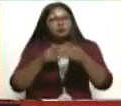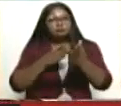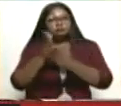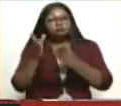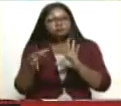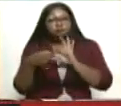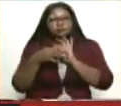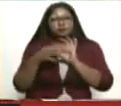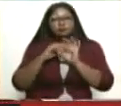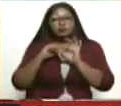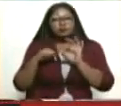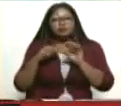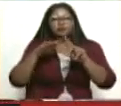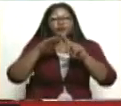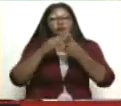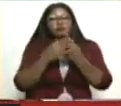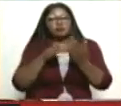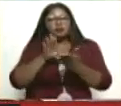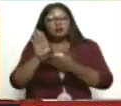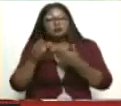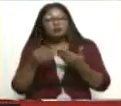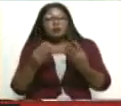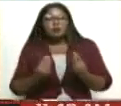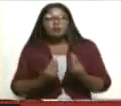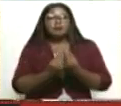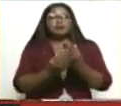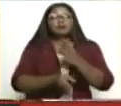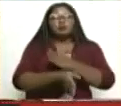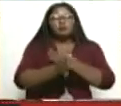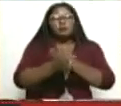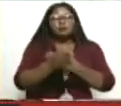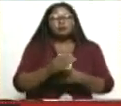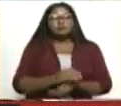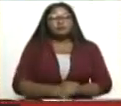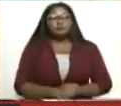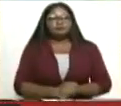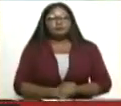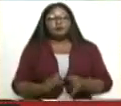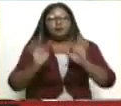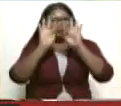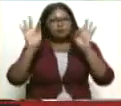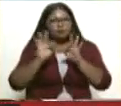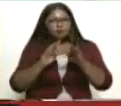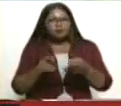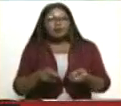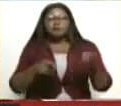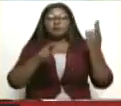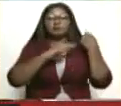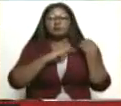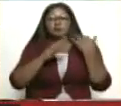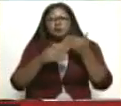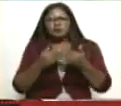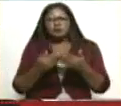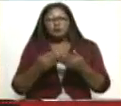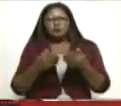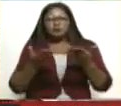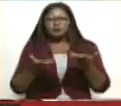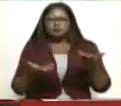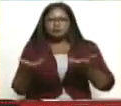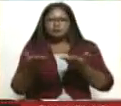apego a nuestra condición de garantes y acompañantes permanentes de forma responsable e